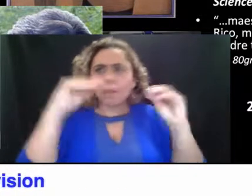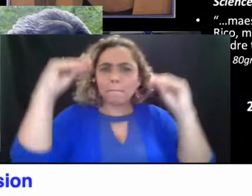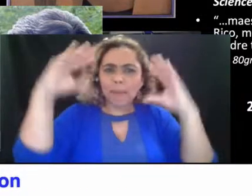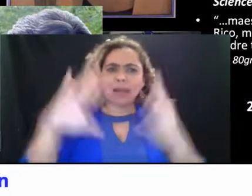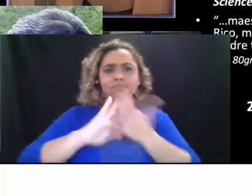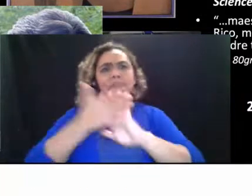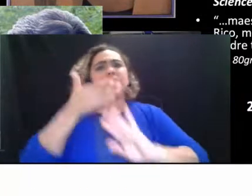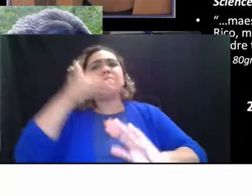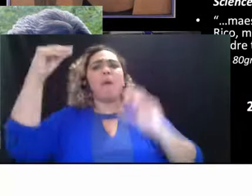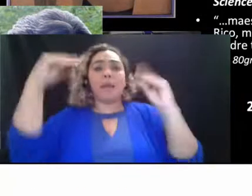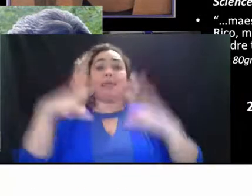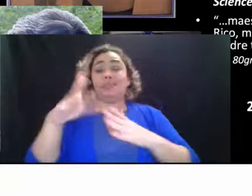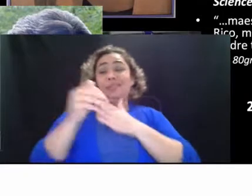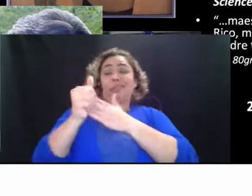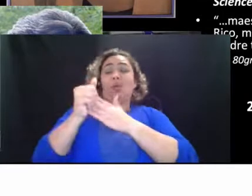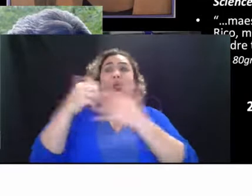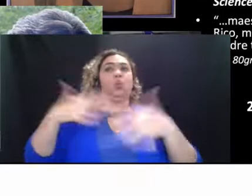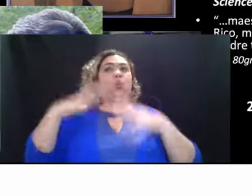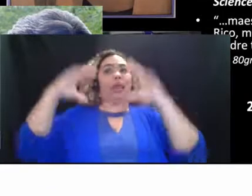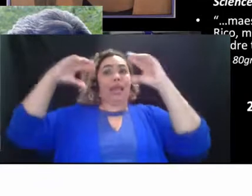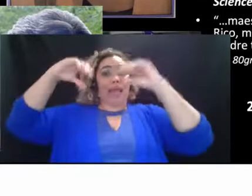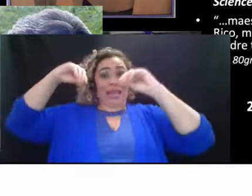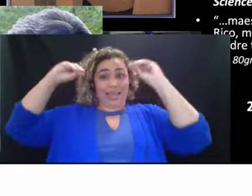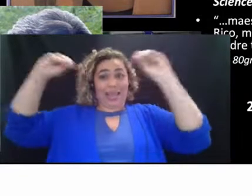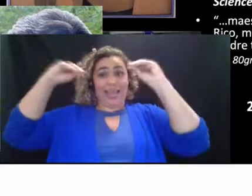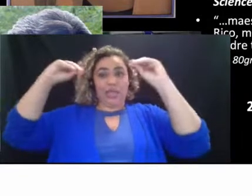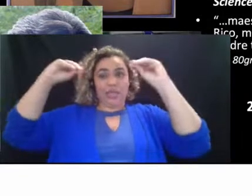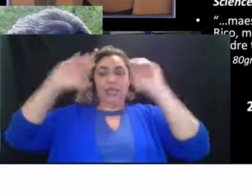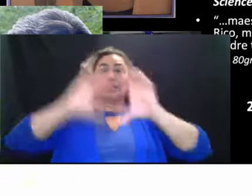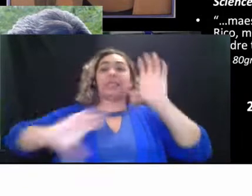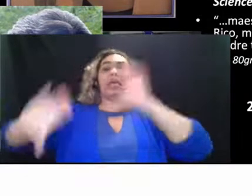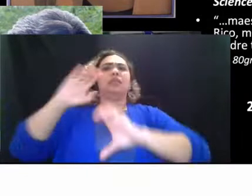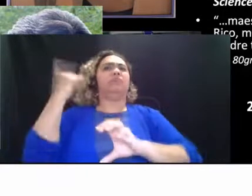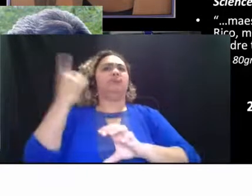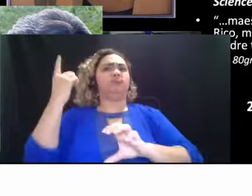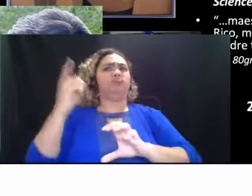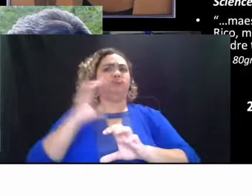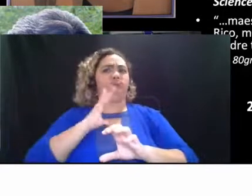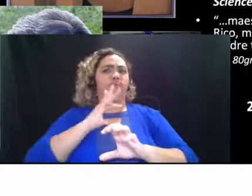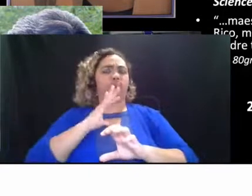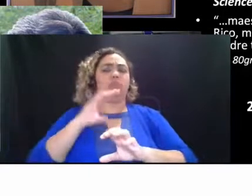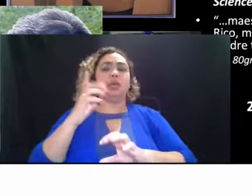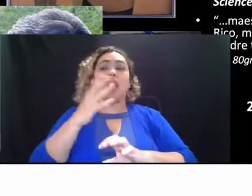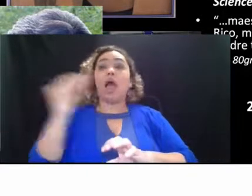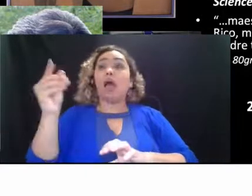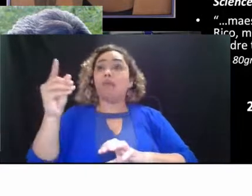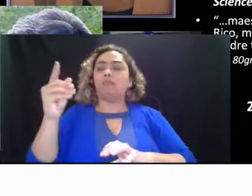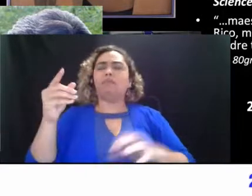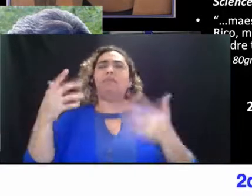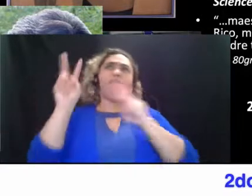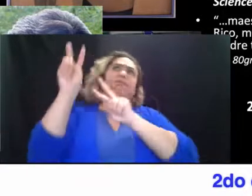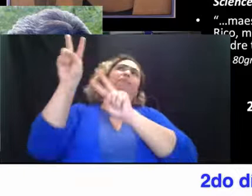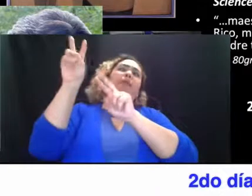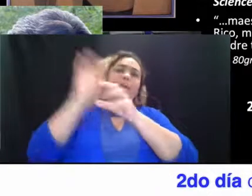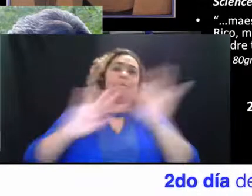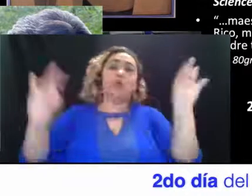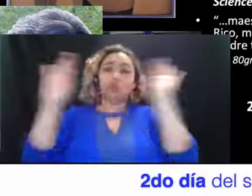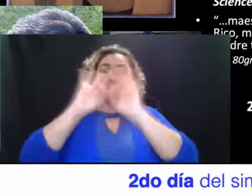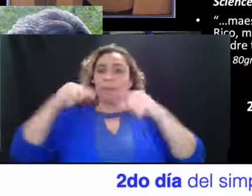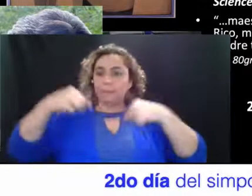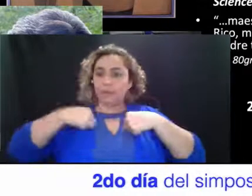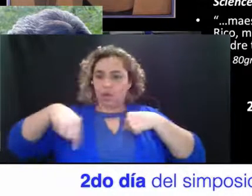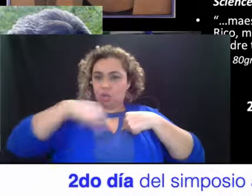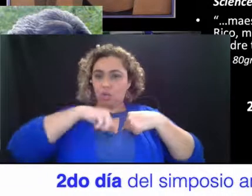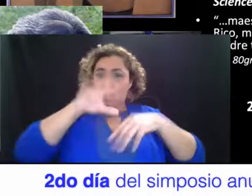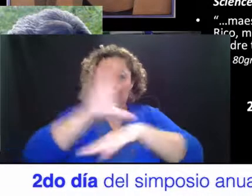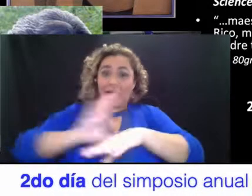una líder magisterial en el ámbito de la ciencia, y fue una figura muy importante para esta división del Caribe, ya que